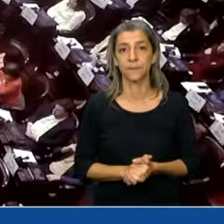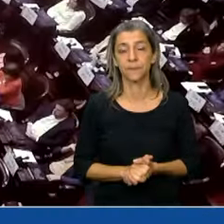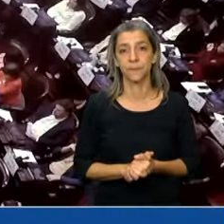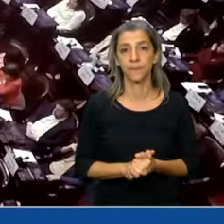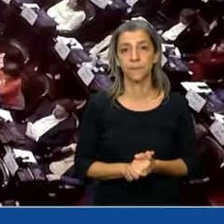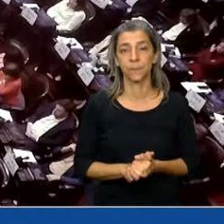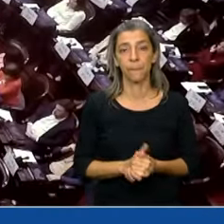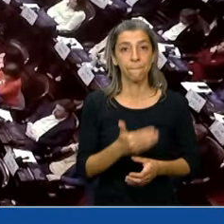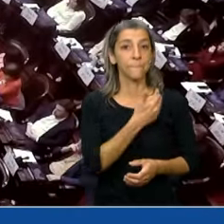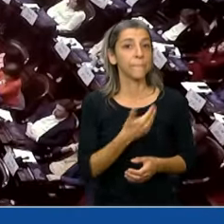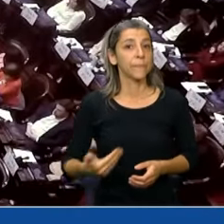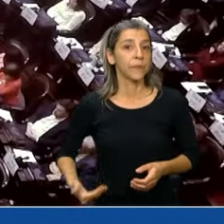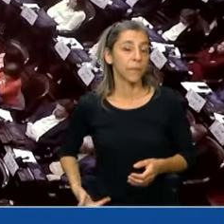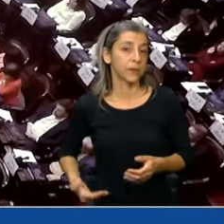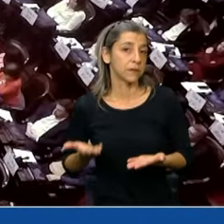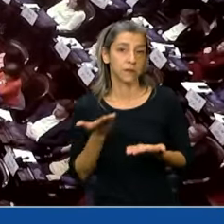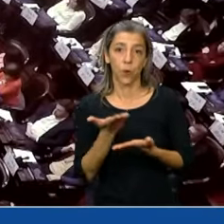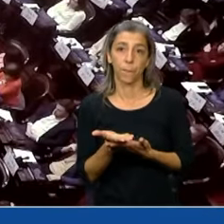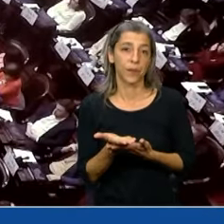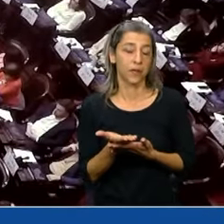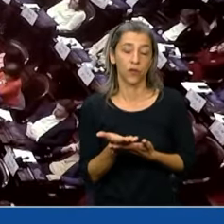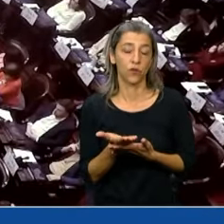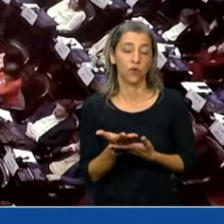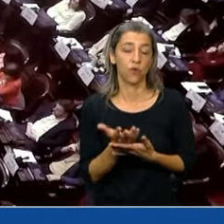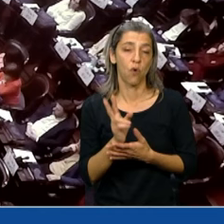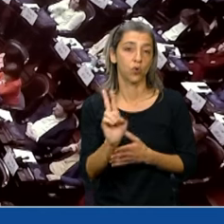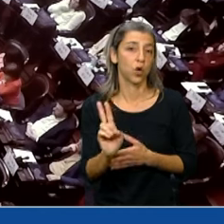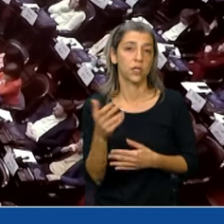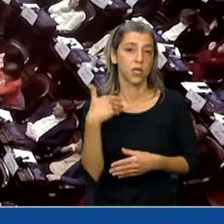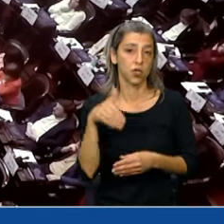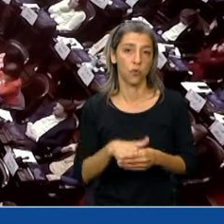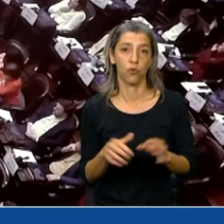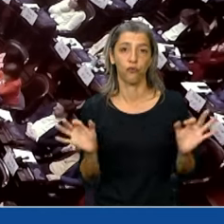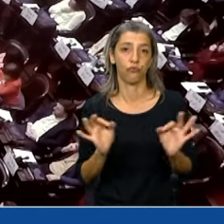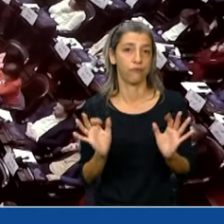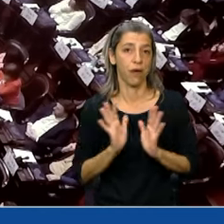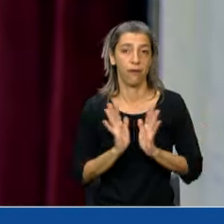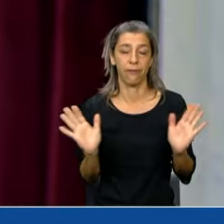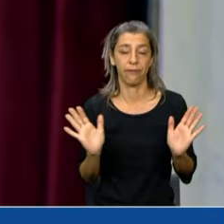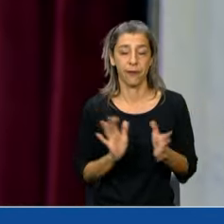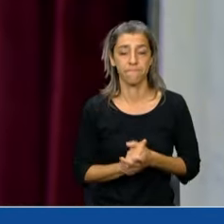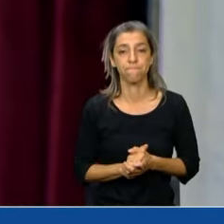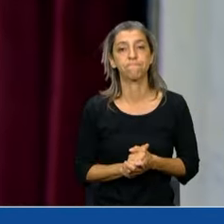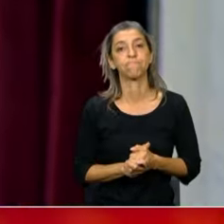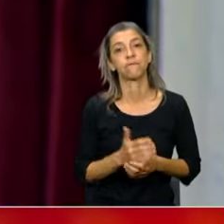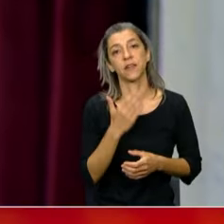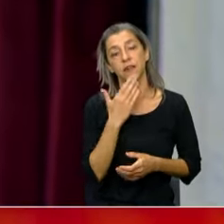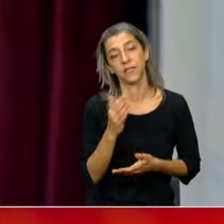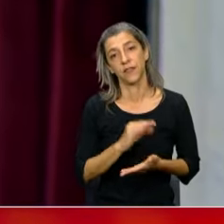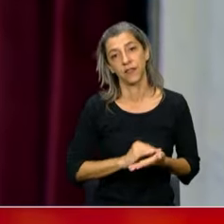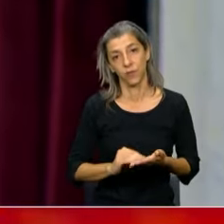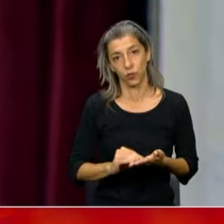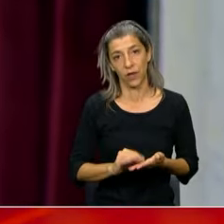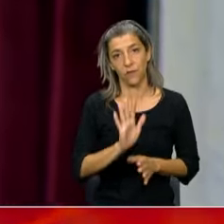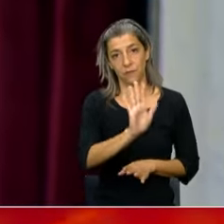diputado voy a pedir autorización para abstenerme en esta votación Gracias diputado manc pero espere que ponga